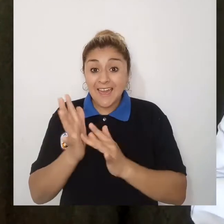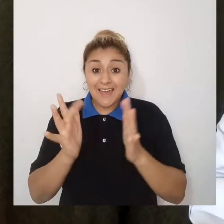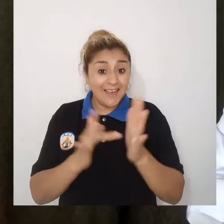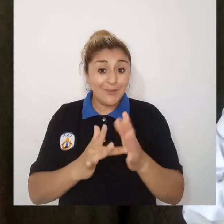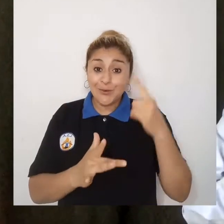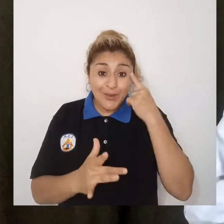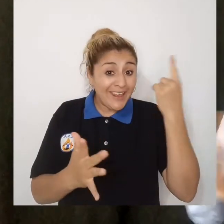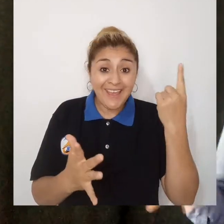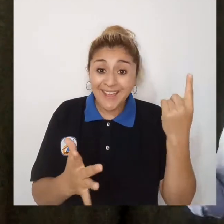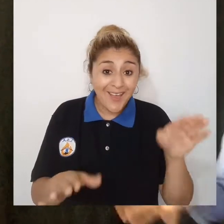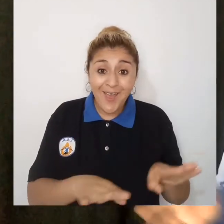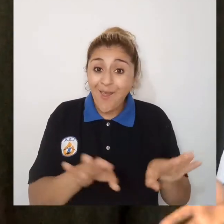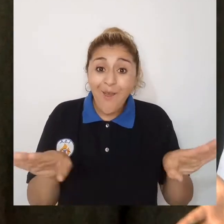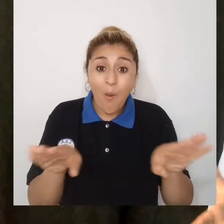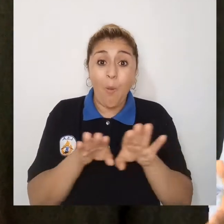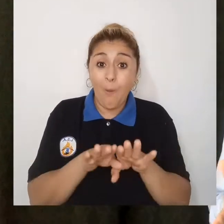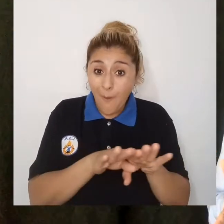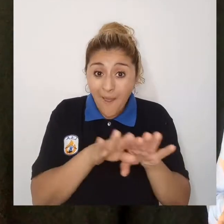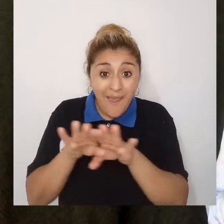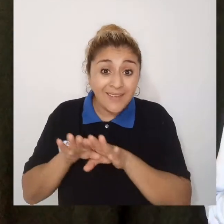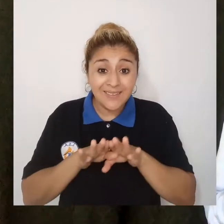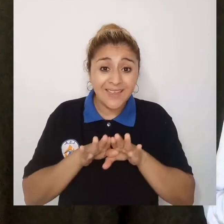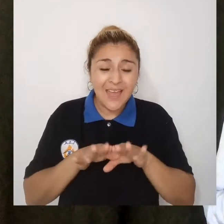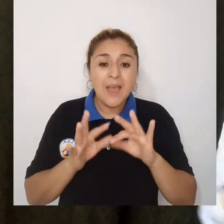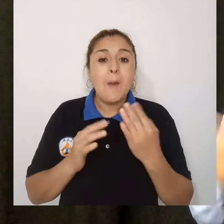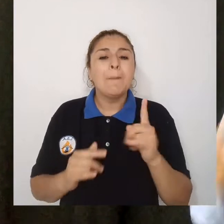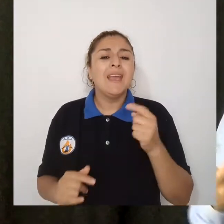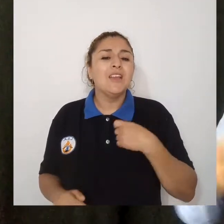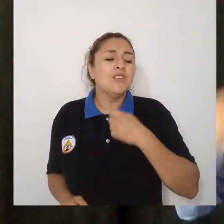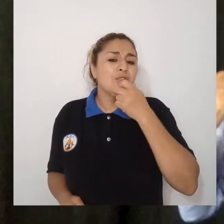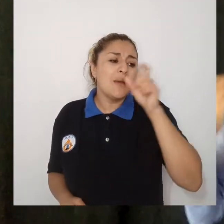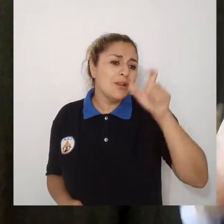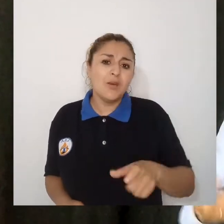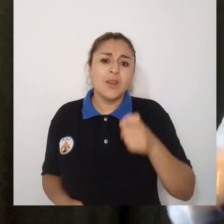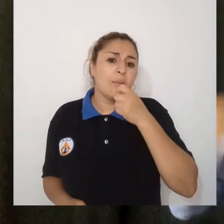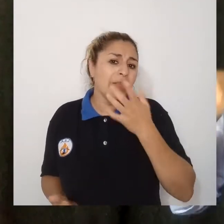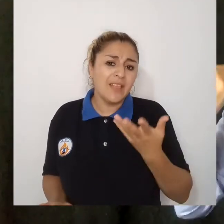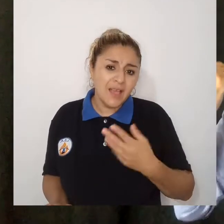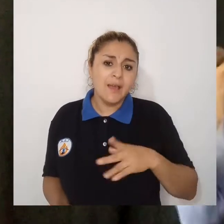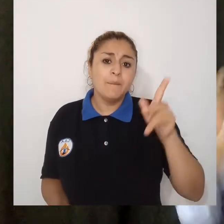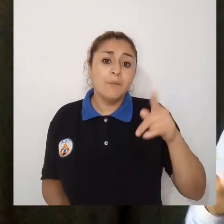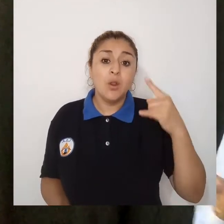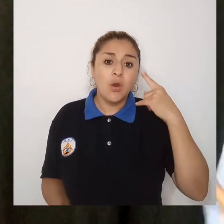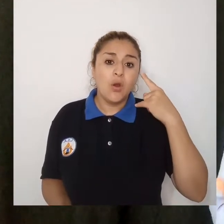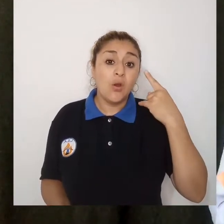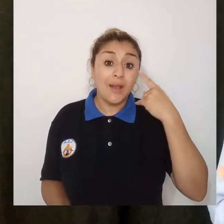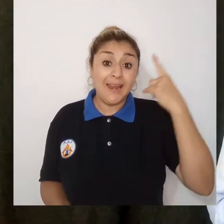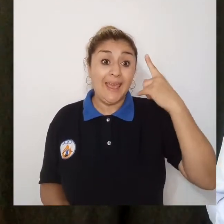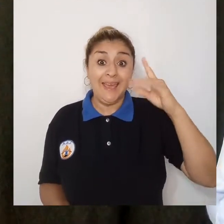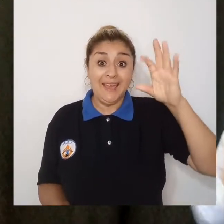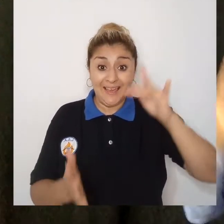en cristo de hecho no pueden permanecer juntos los que no quieren no entienden les cuesta entender